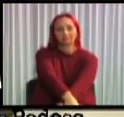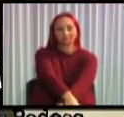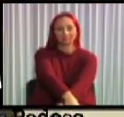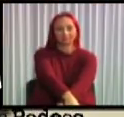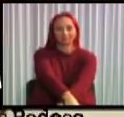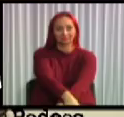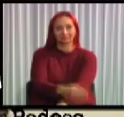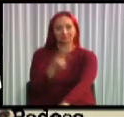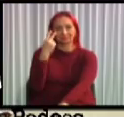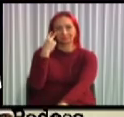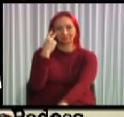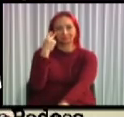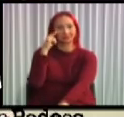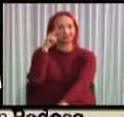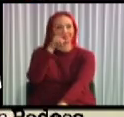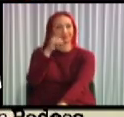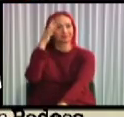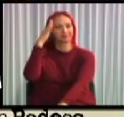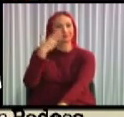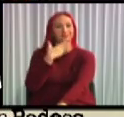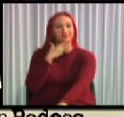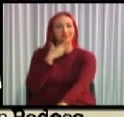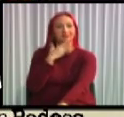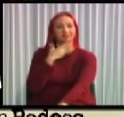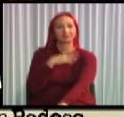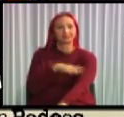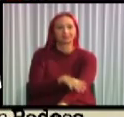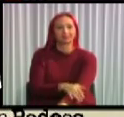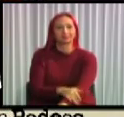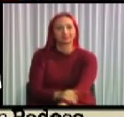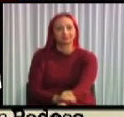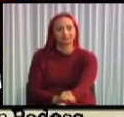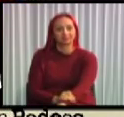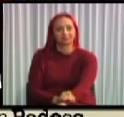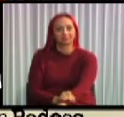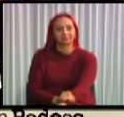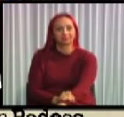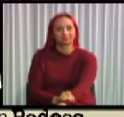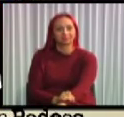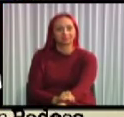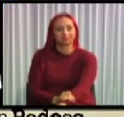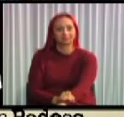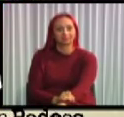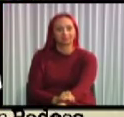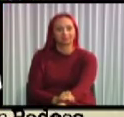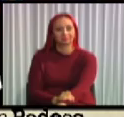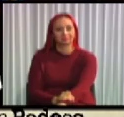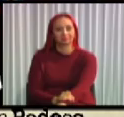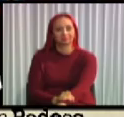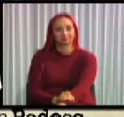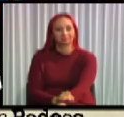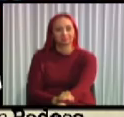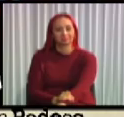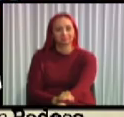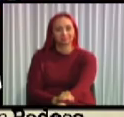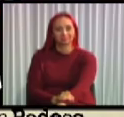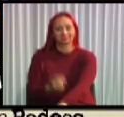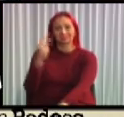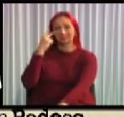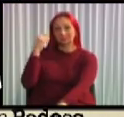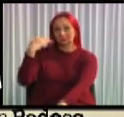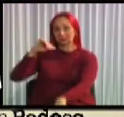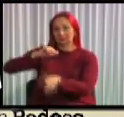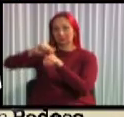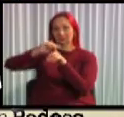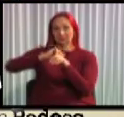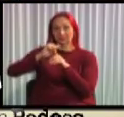ellos. Ah, no le creo, de verdad, sí. No los quiere hacer pasar un mal rato. Ah, pues ya eso. Pero véame a mí. A ver, eso es un ejercicio. Y